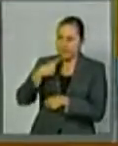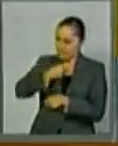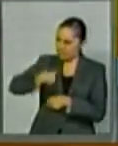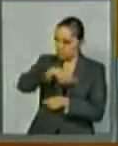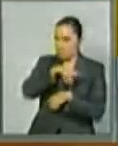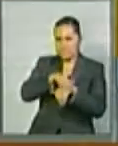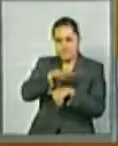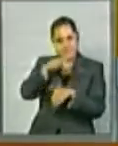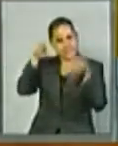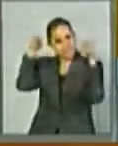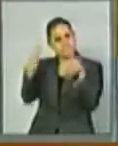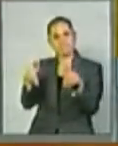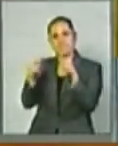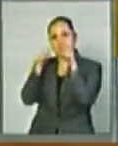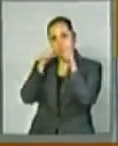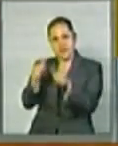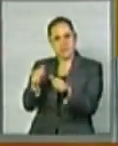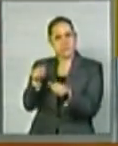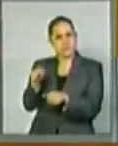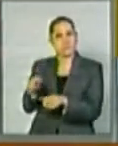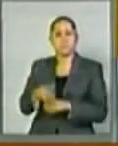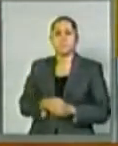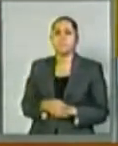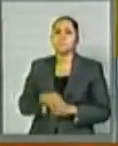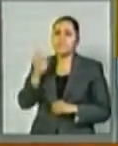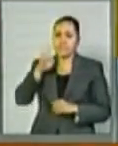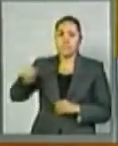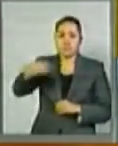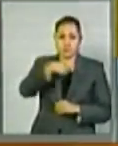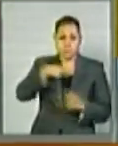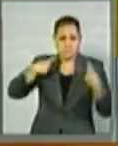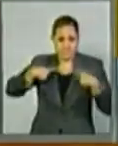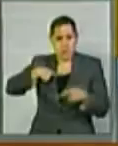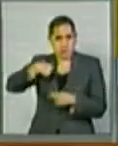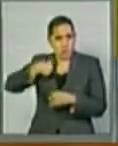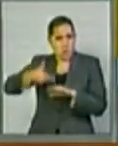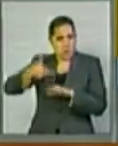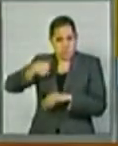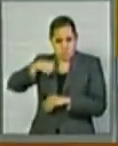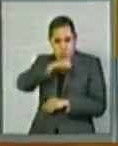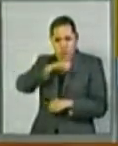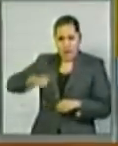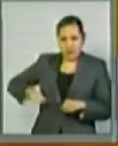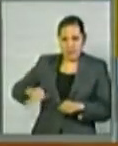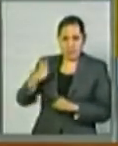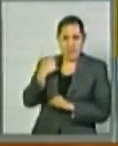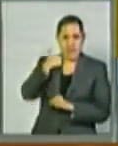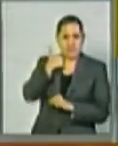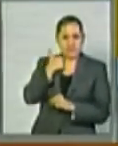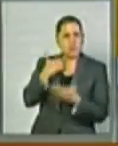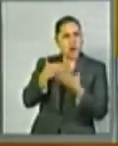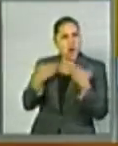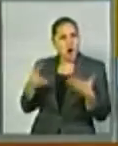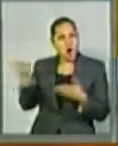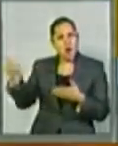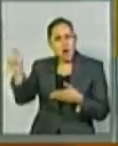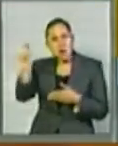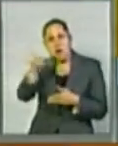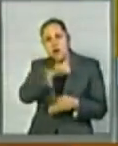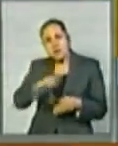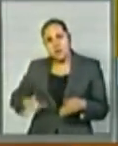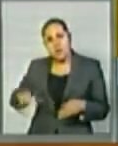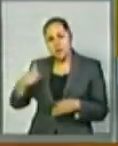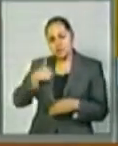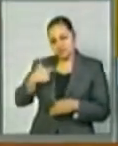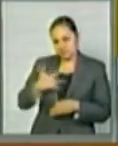Y seguramente muchos de los que hemos sido alcaldes hoy sabemos de lo que se habla aquí. Sabemos que el